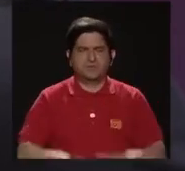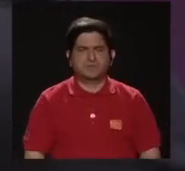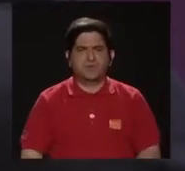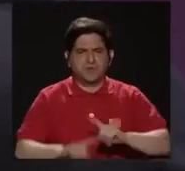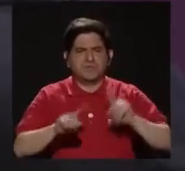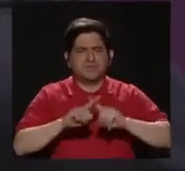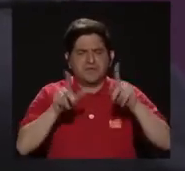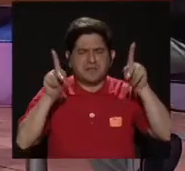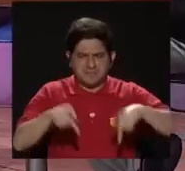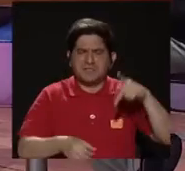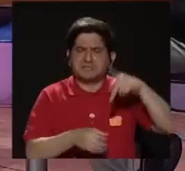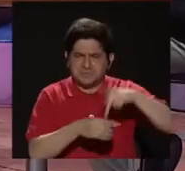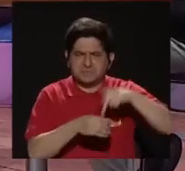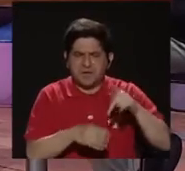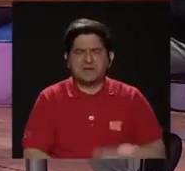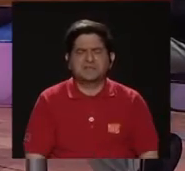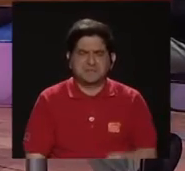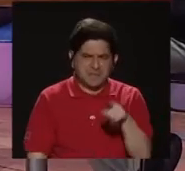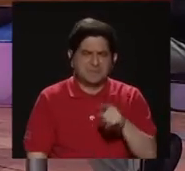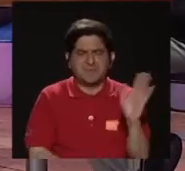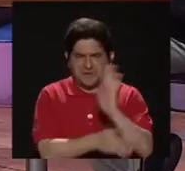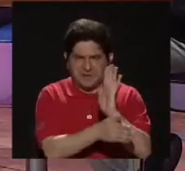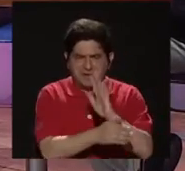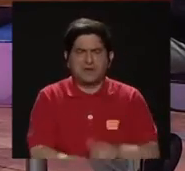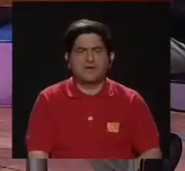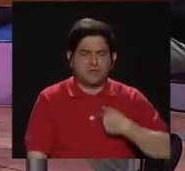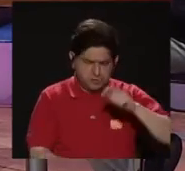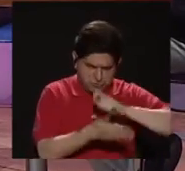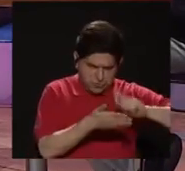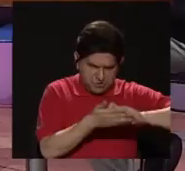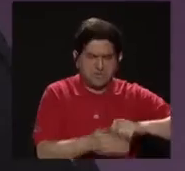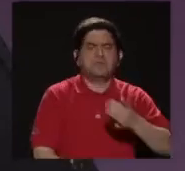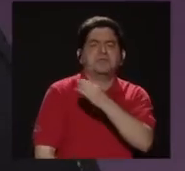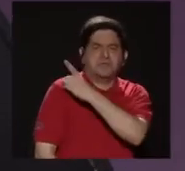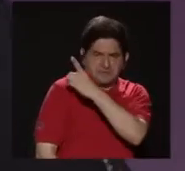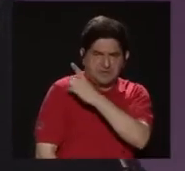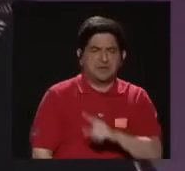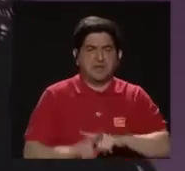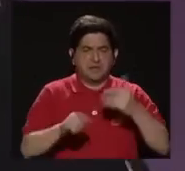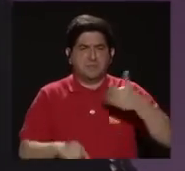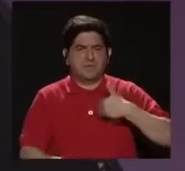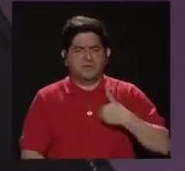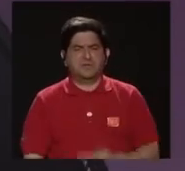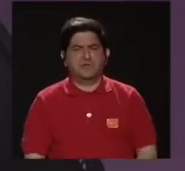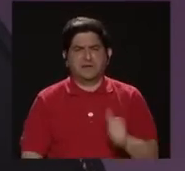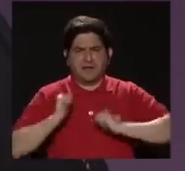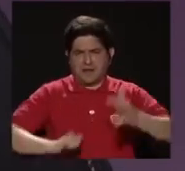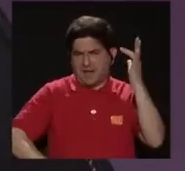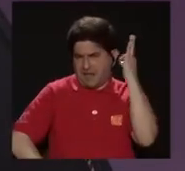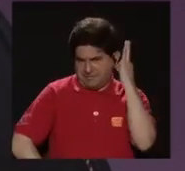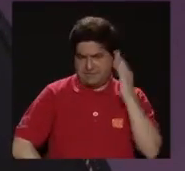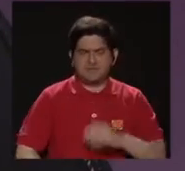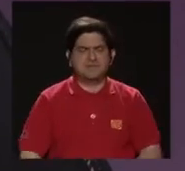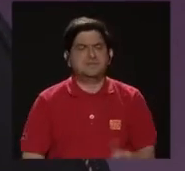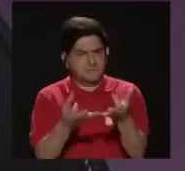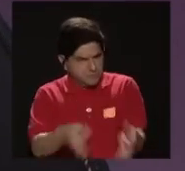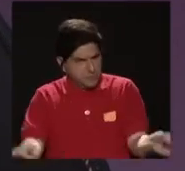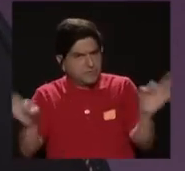están involucrados en esta película, o sea, yo la escribí, yo soy la directora, pero bueno, tenemos grandes actrices,